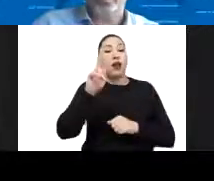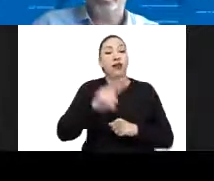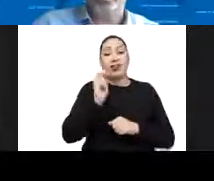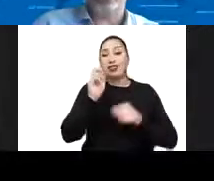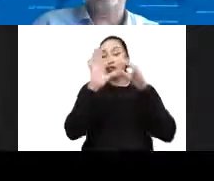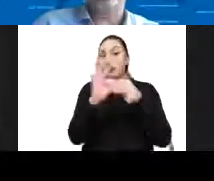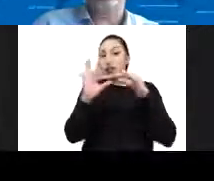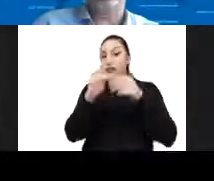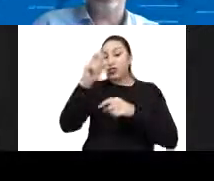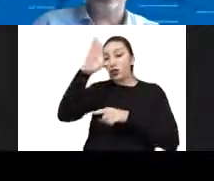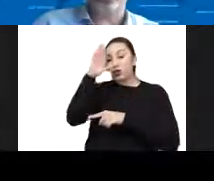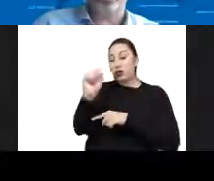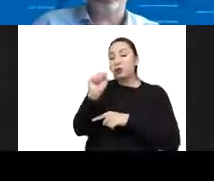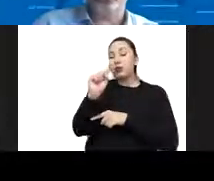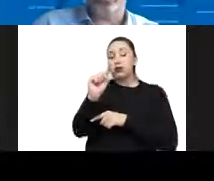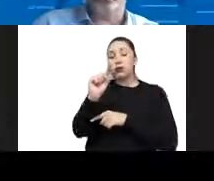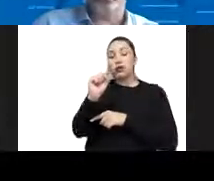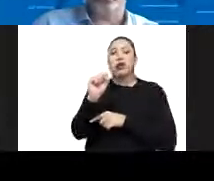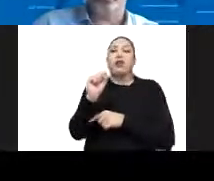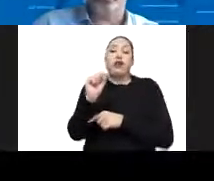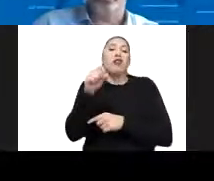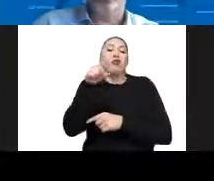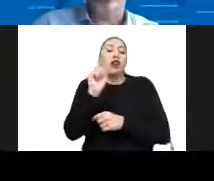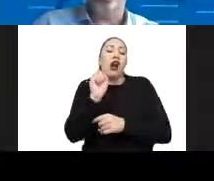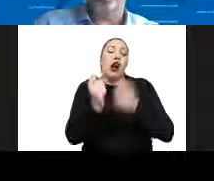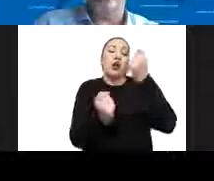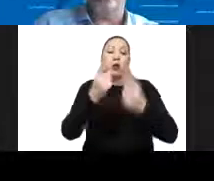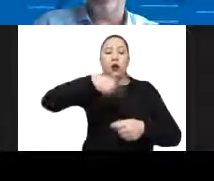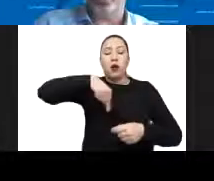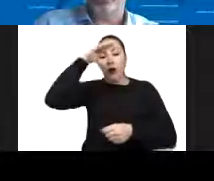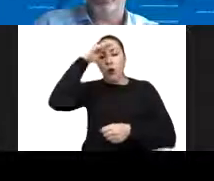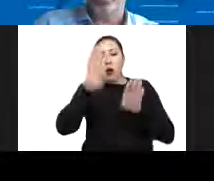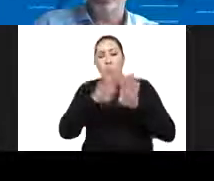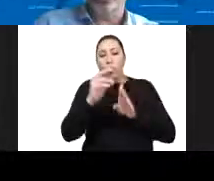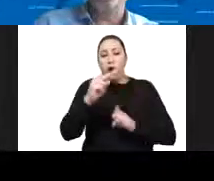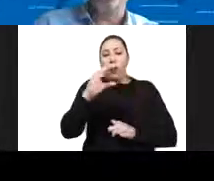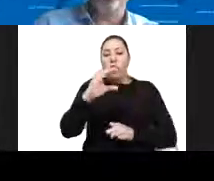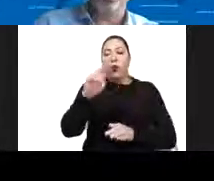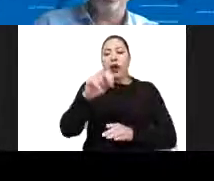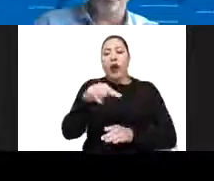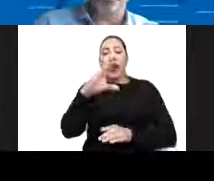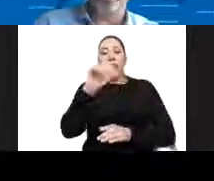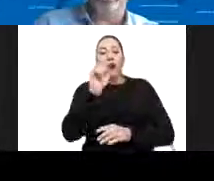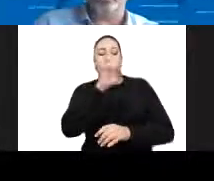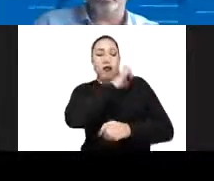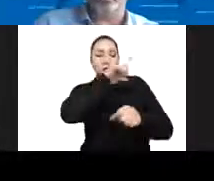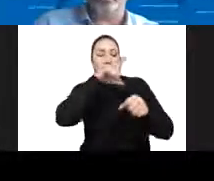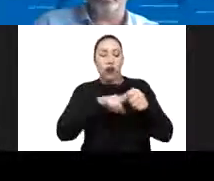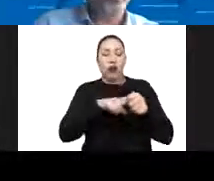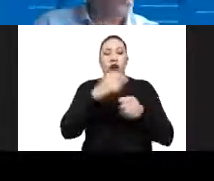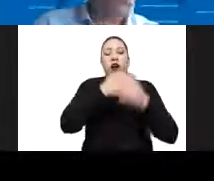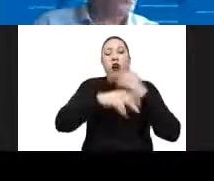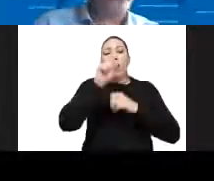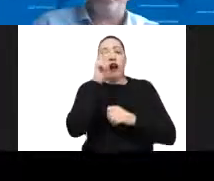sistema trasciende lo que consideramos nosotros una cuenca en particular. Y esto es justamente lo que